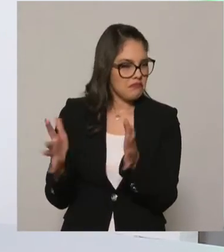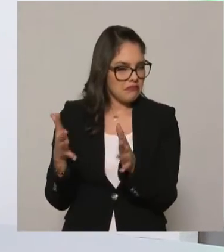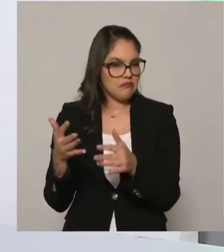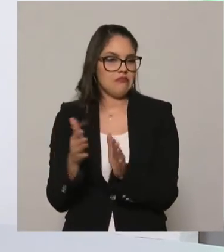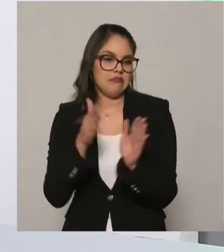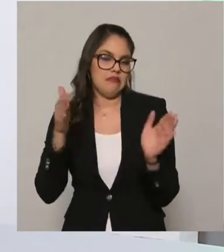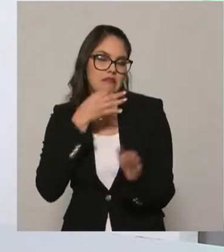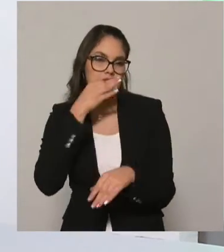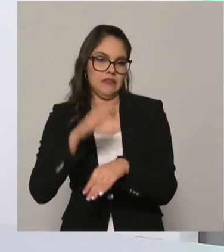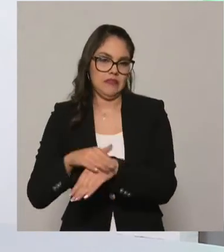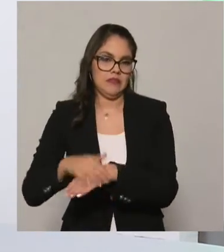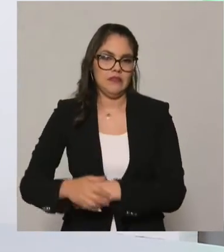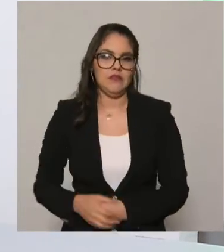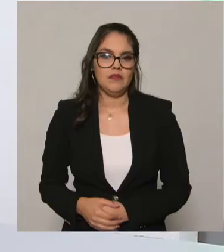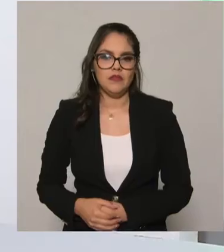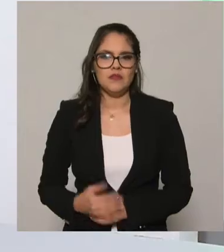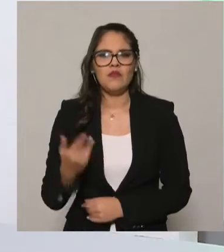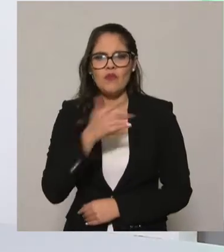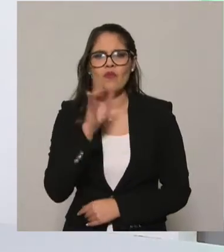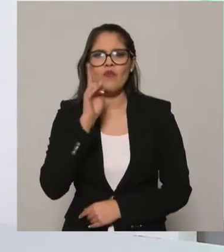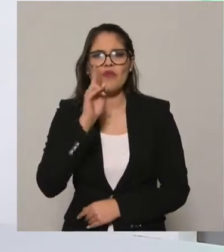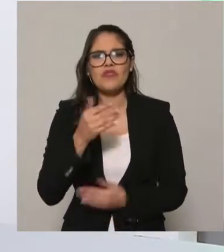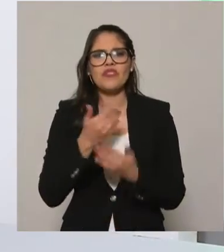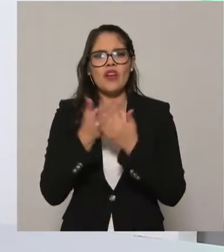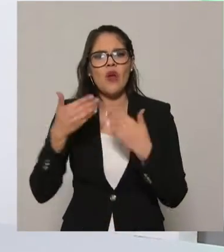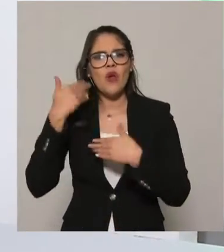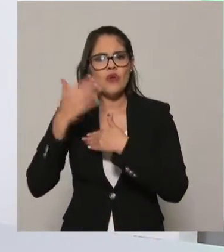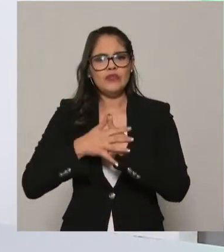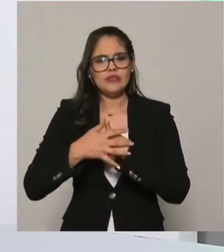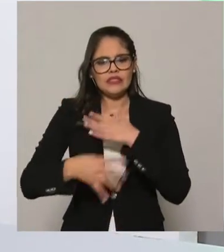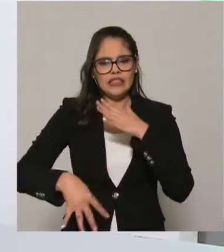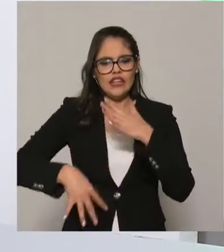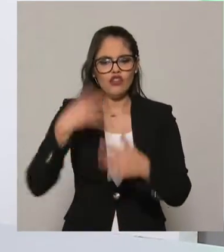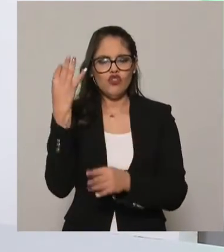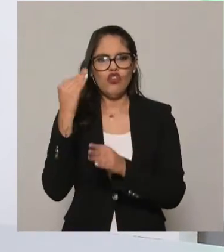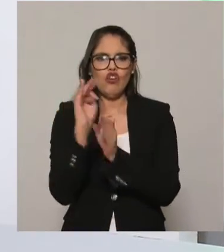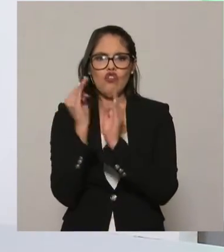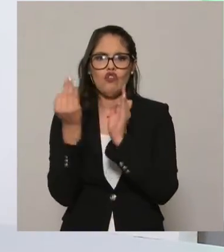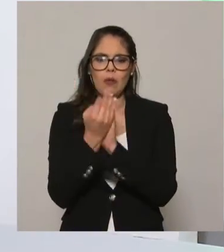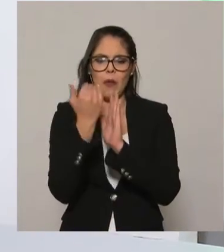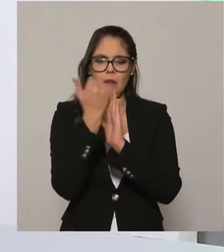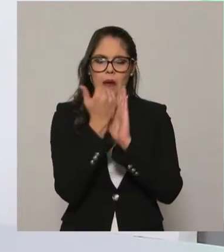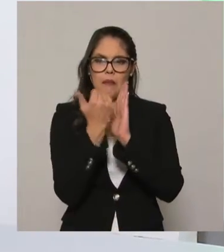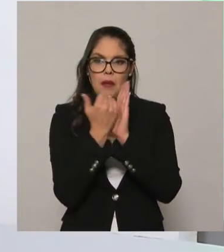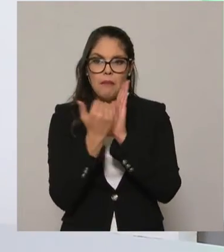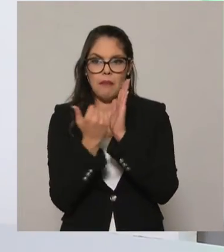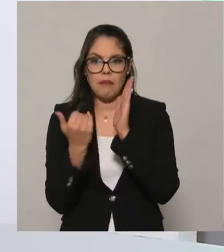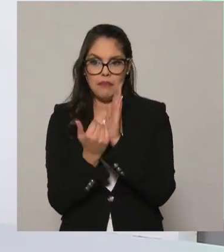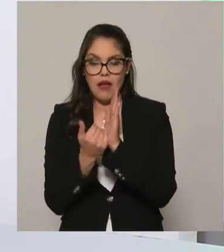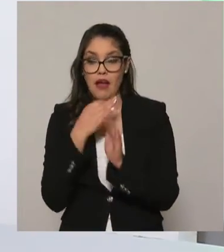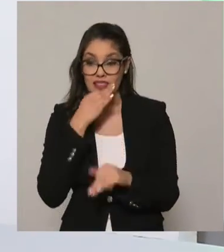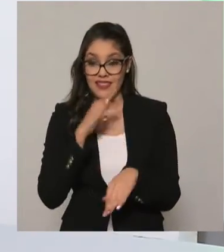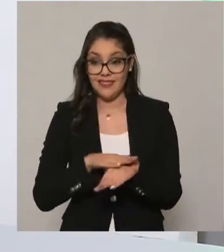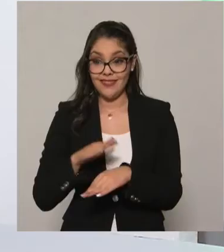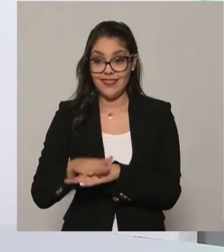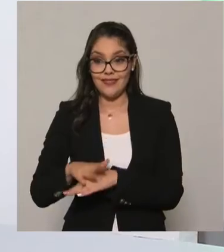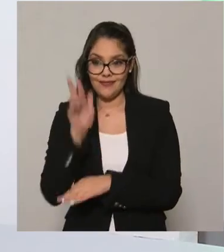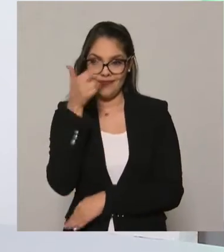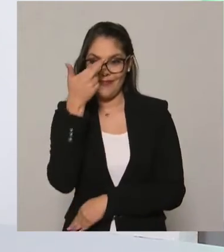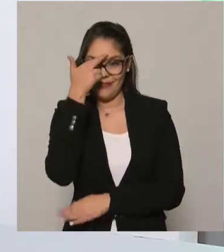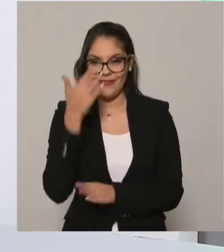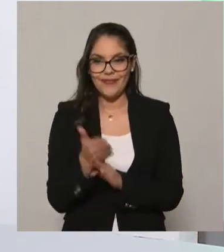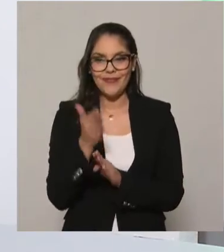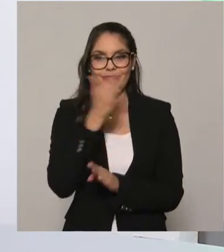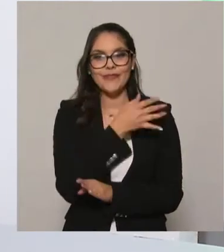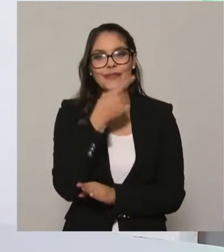semana. Oye, ¿y cómo viste las 14 medidas anunciadas que ya habían sido como que antecedidas por aquel otro anuncio